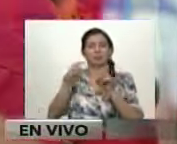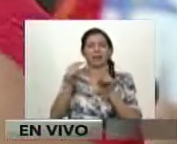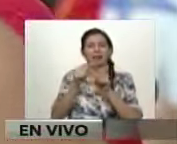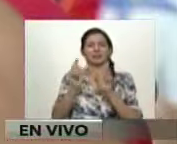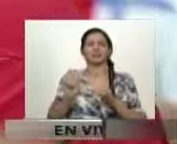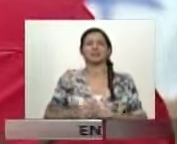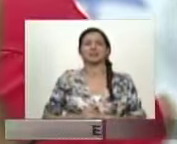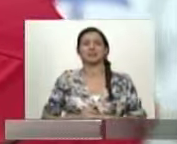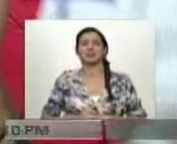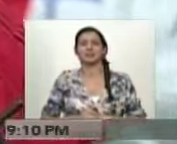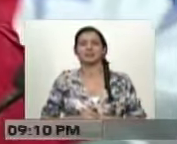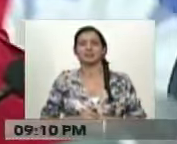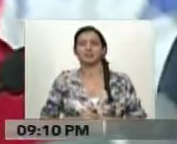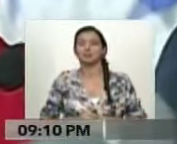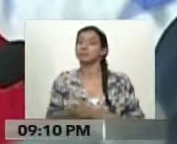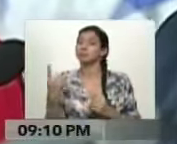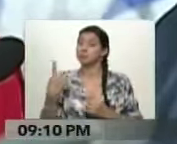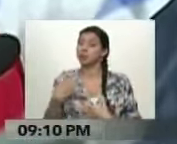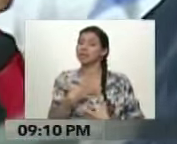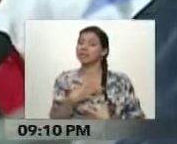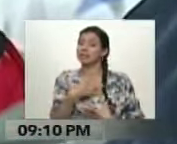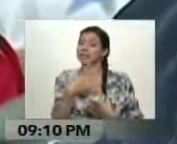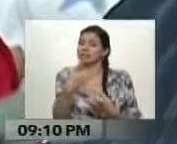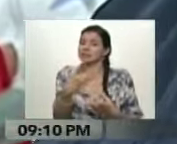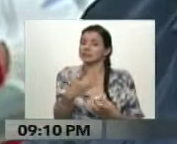Ustedes generan, en primer lugar, interés.